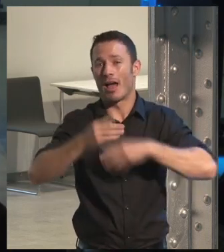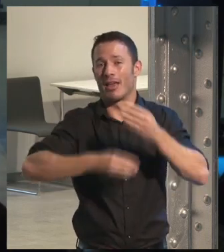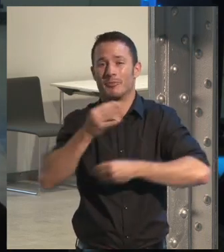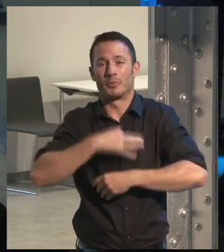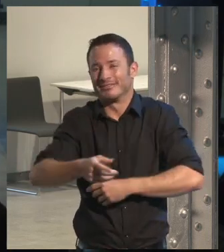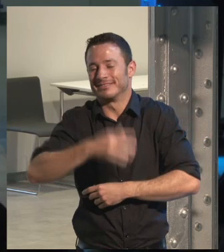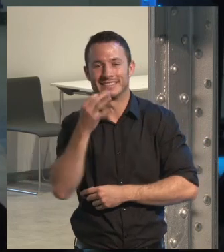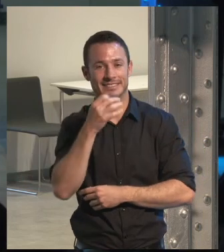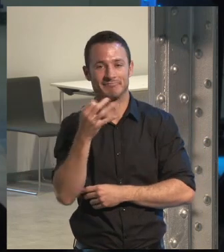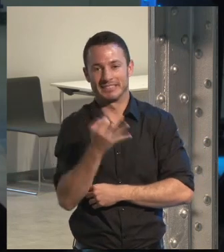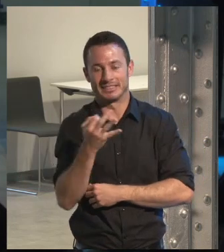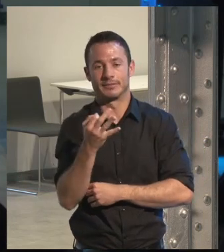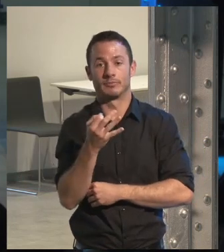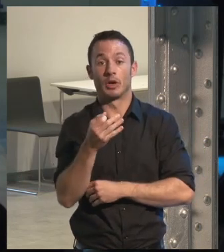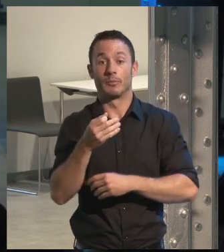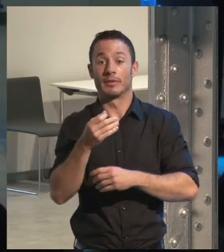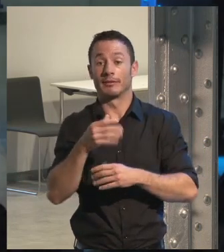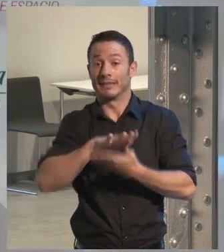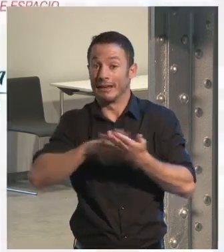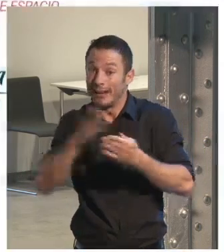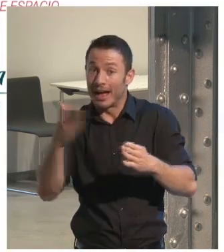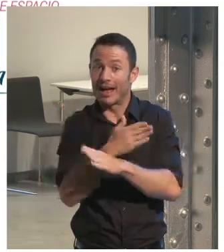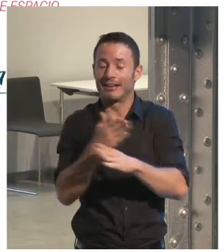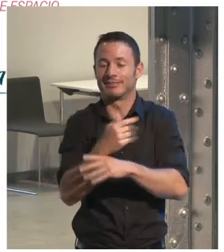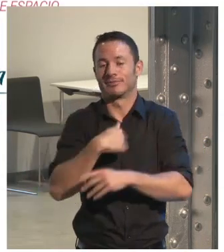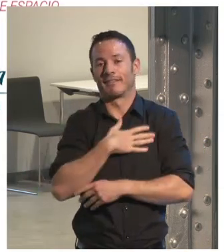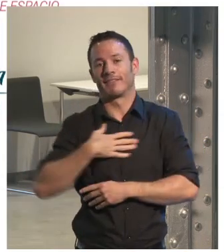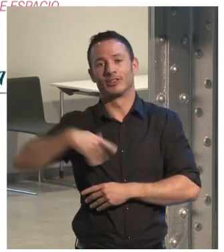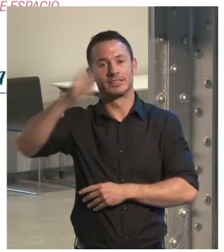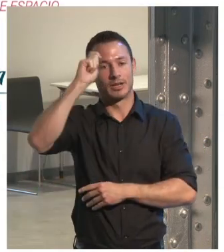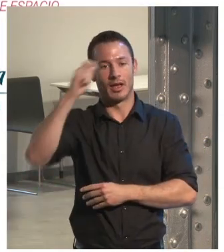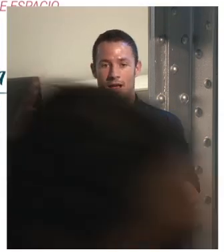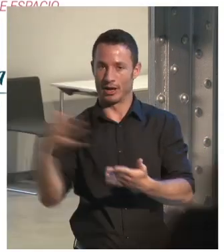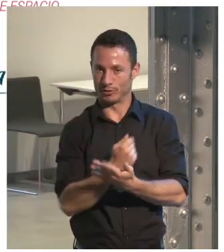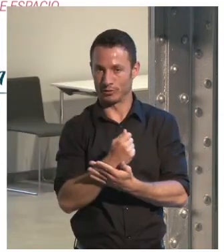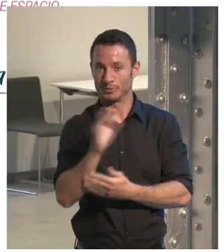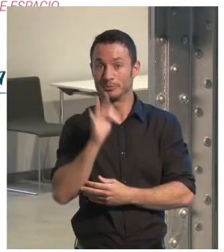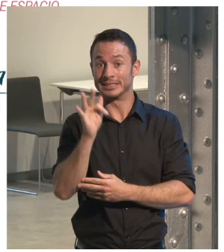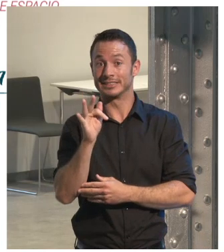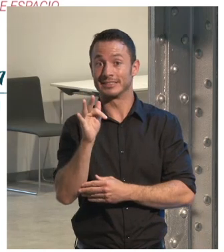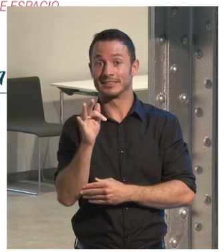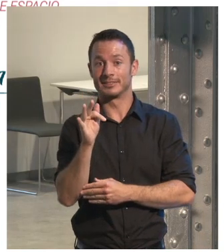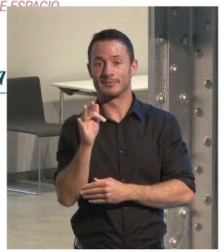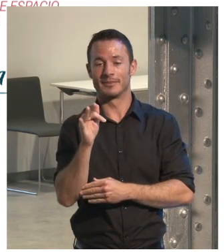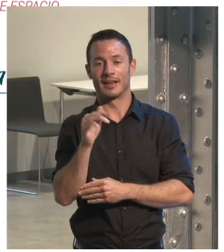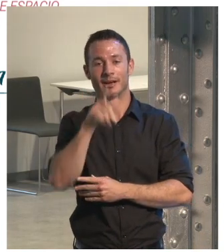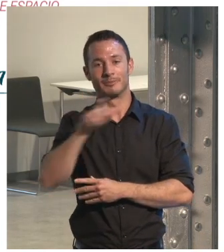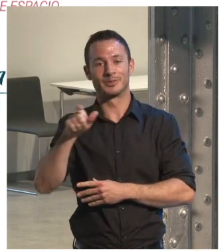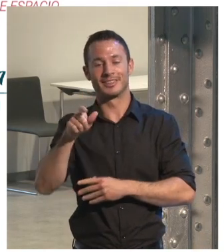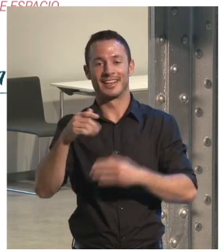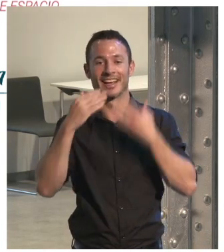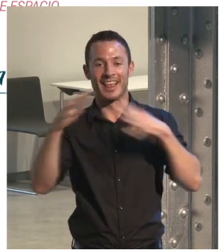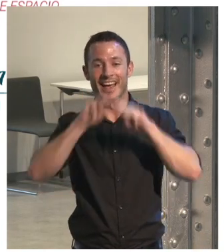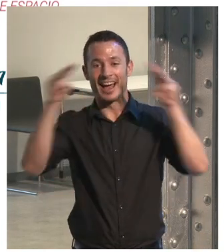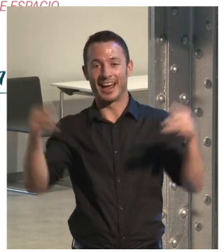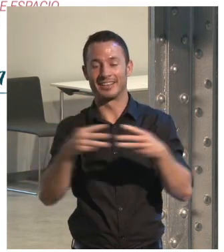es la realidad virtual y la educación, no solo quiero saludar a vosotros, sino a todos aquellos que nos siguen a través